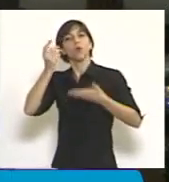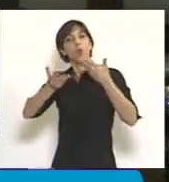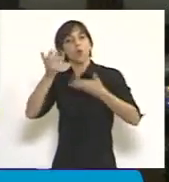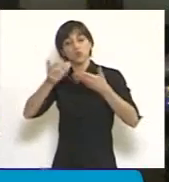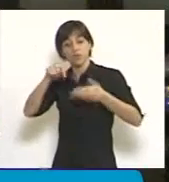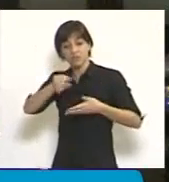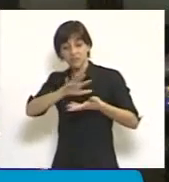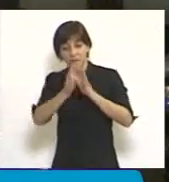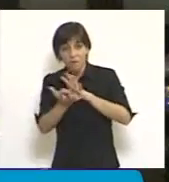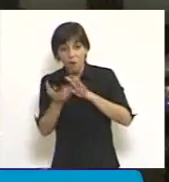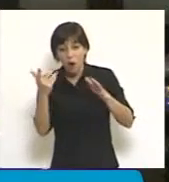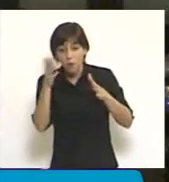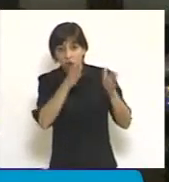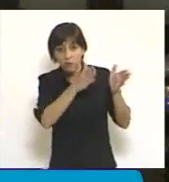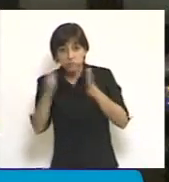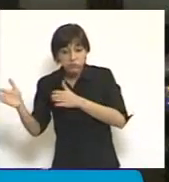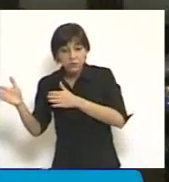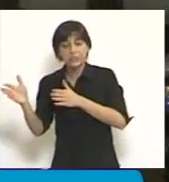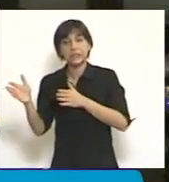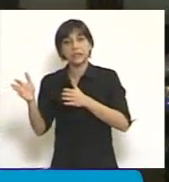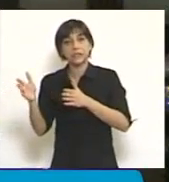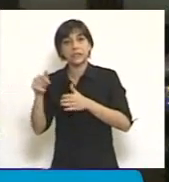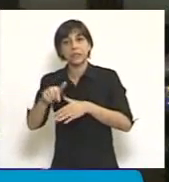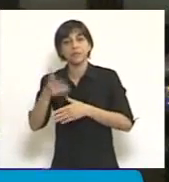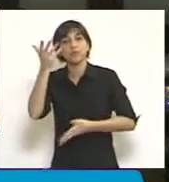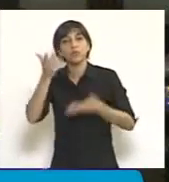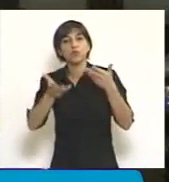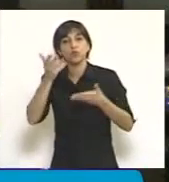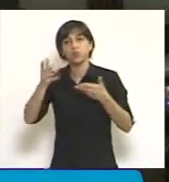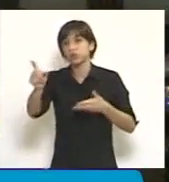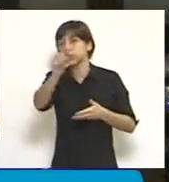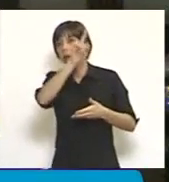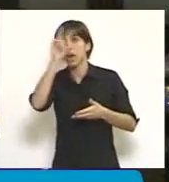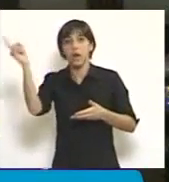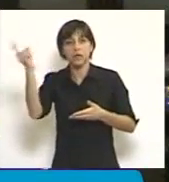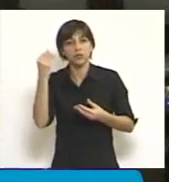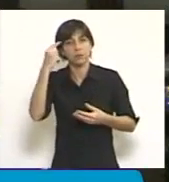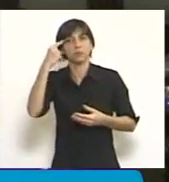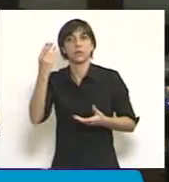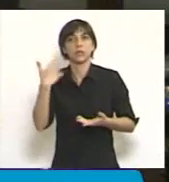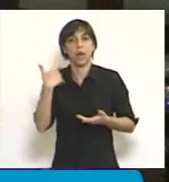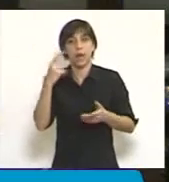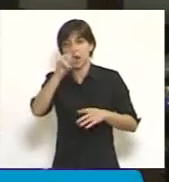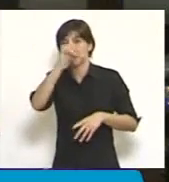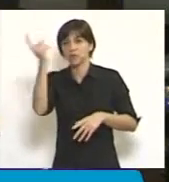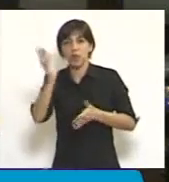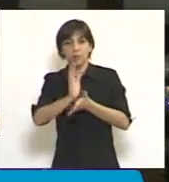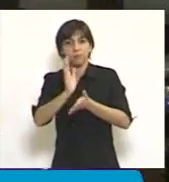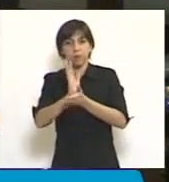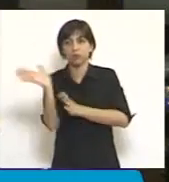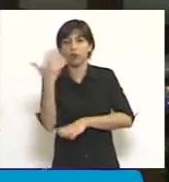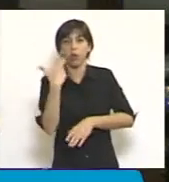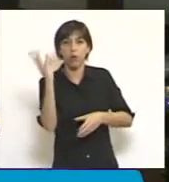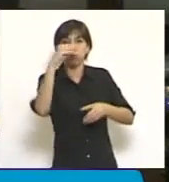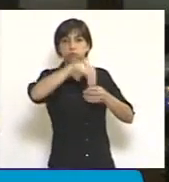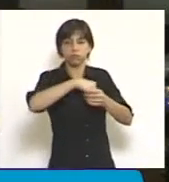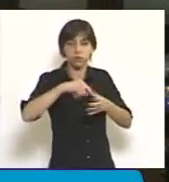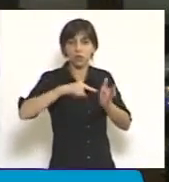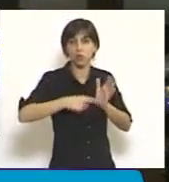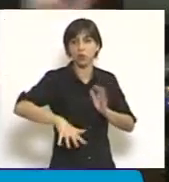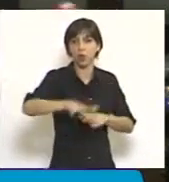perfectamente ser una transferencia de competencias y de órganos jurisdiccionales, de manera tal que